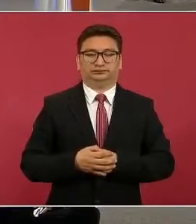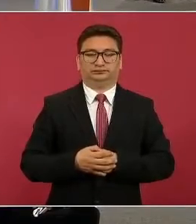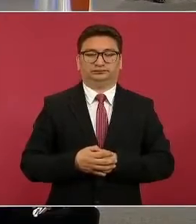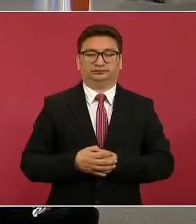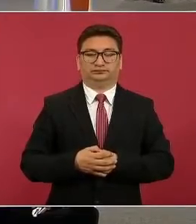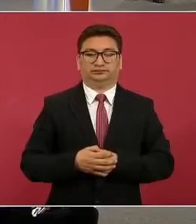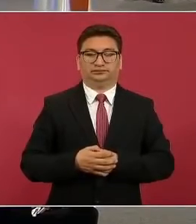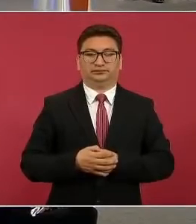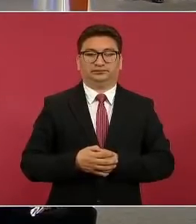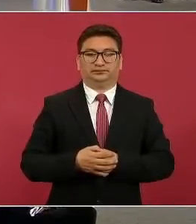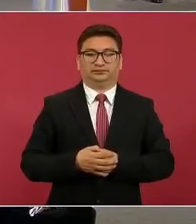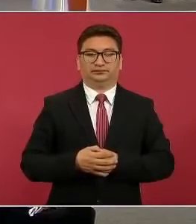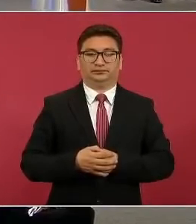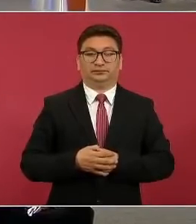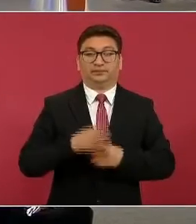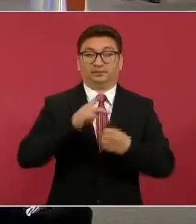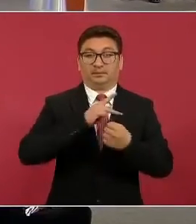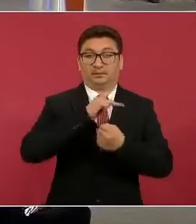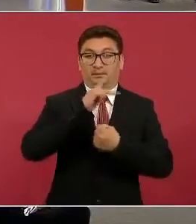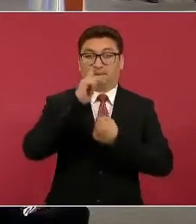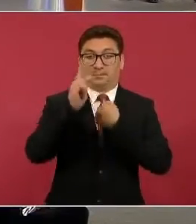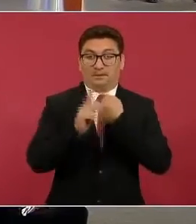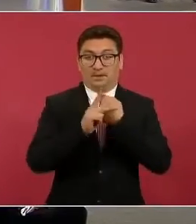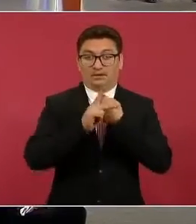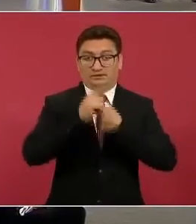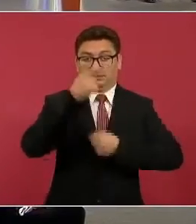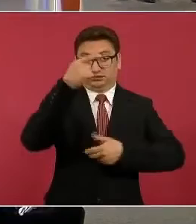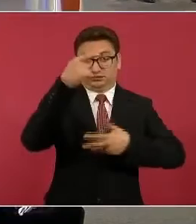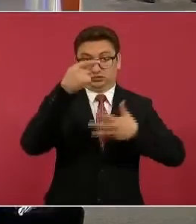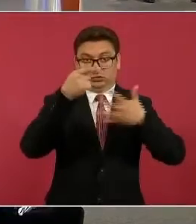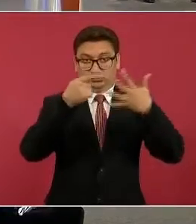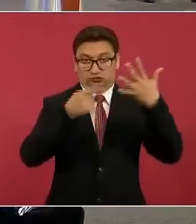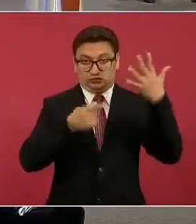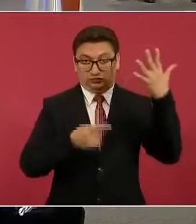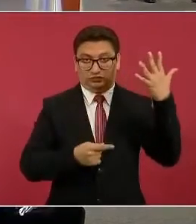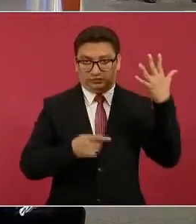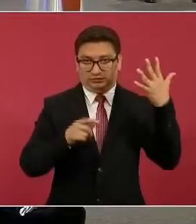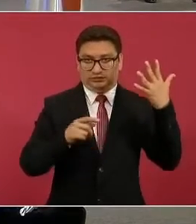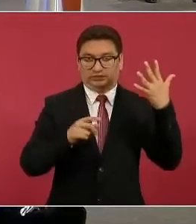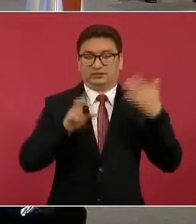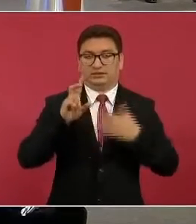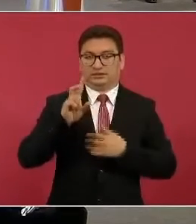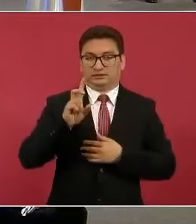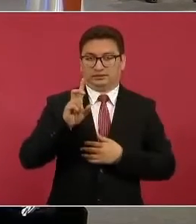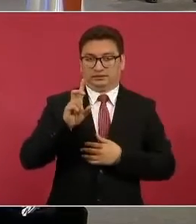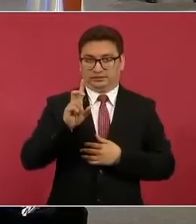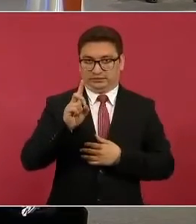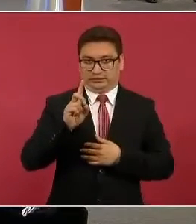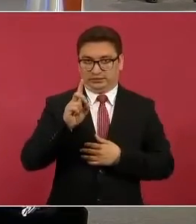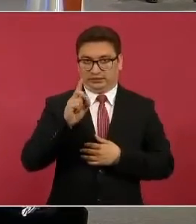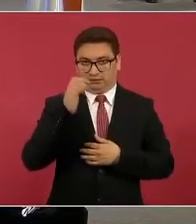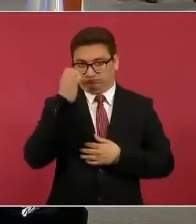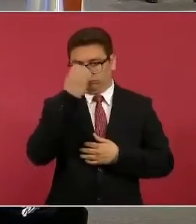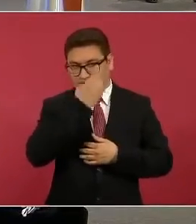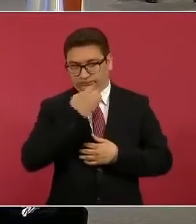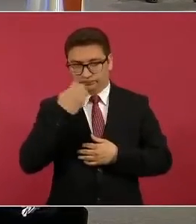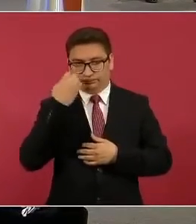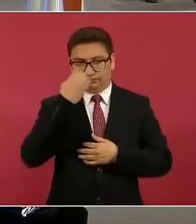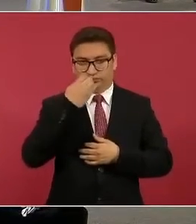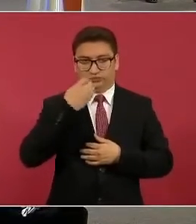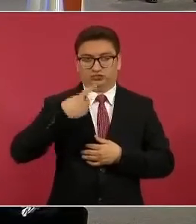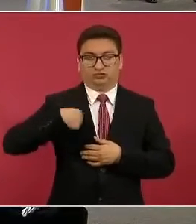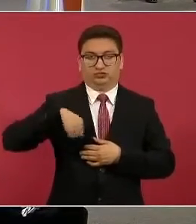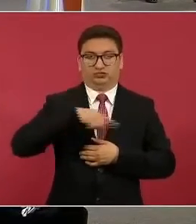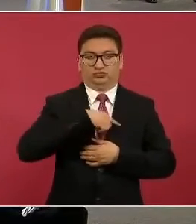De 30 países que hemos estado evaluando, estamos en el